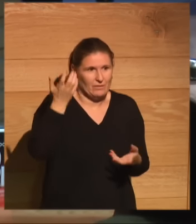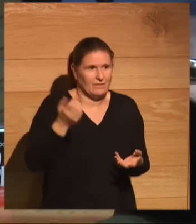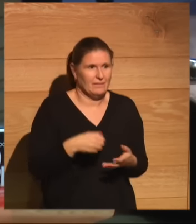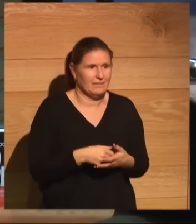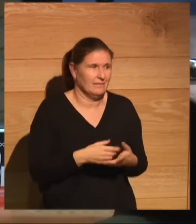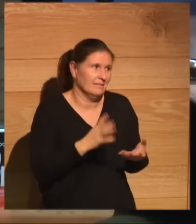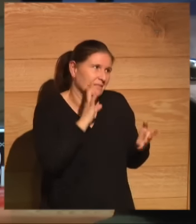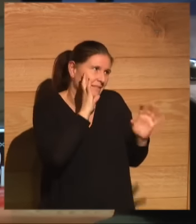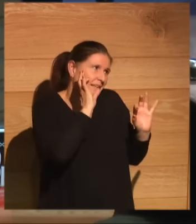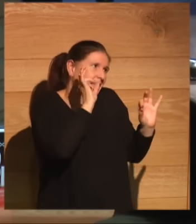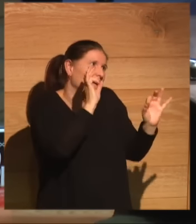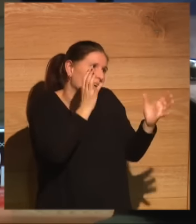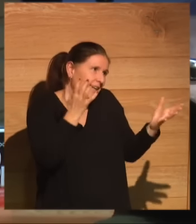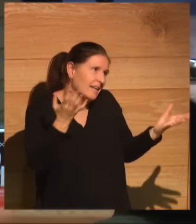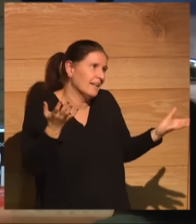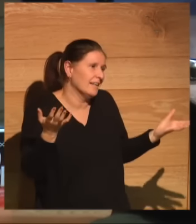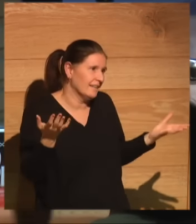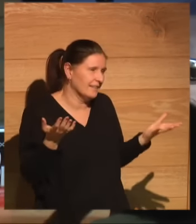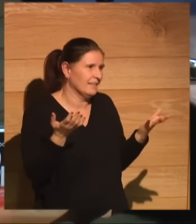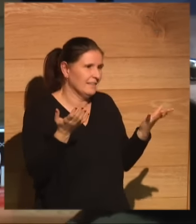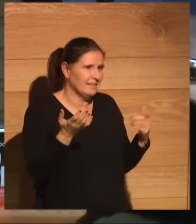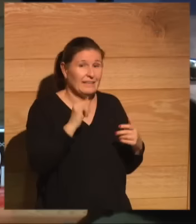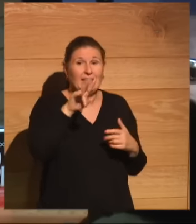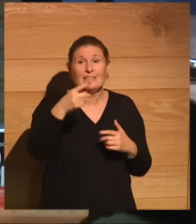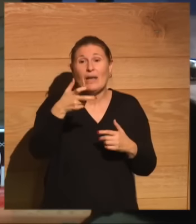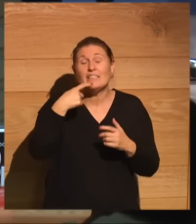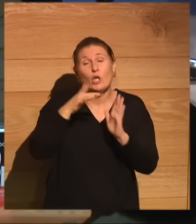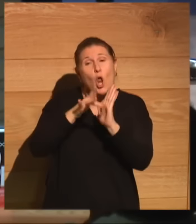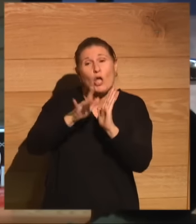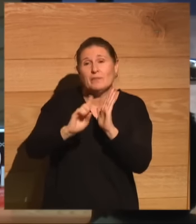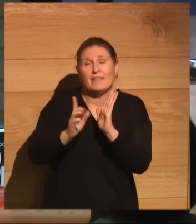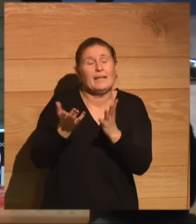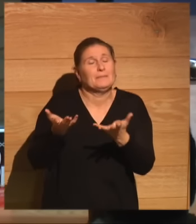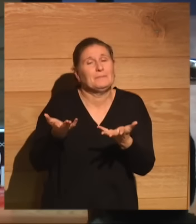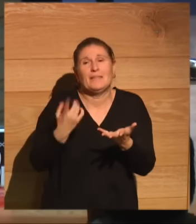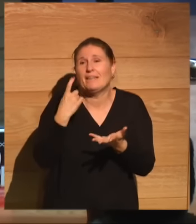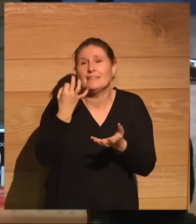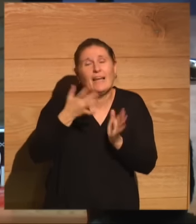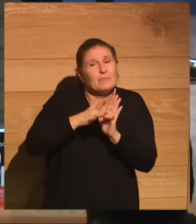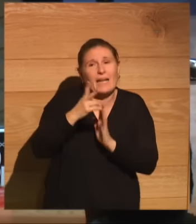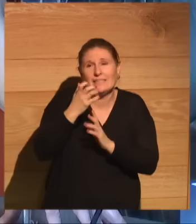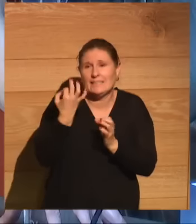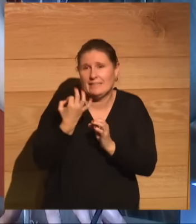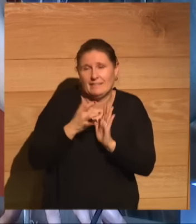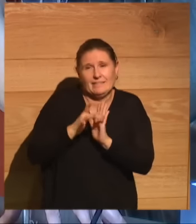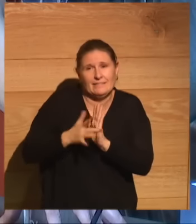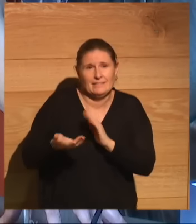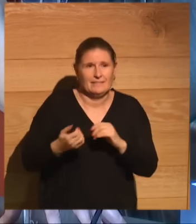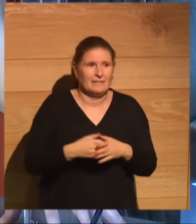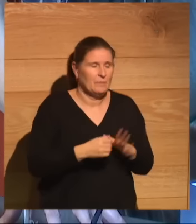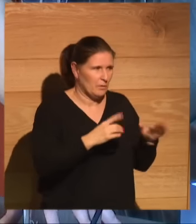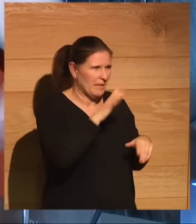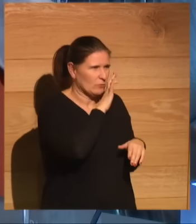Si es obvio, mira, Juan. Ay, obviamente. Es que si Juan no explica un chiste, él no... Es curioso porque,